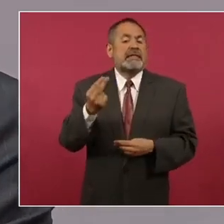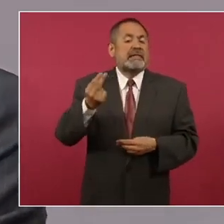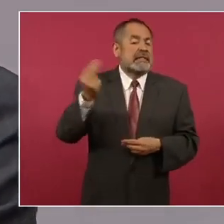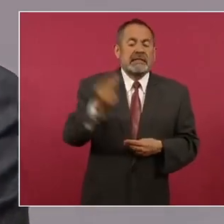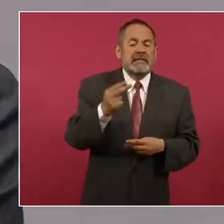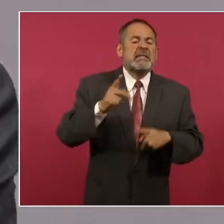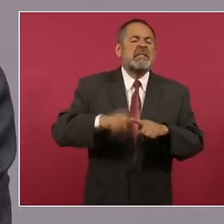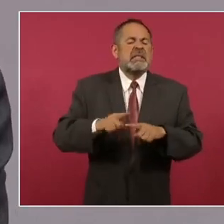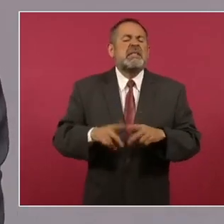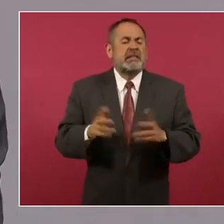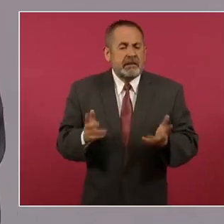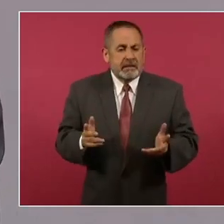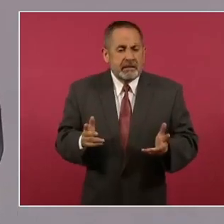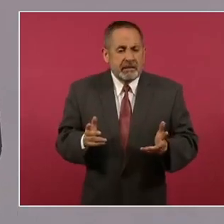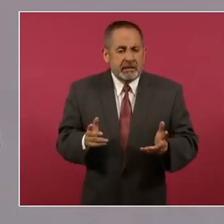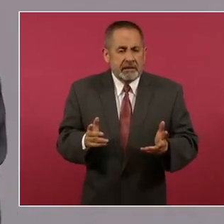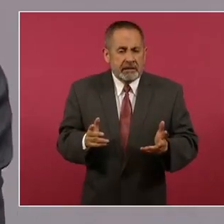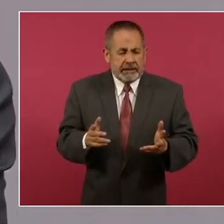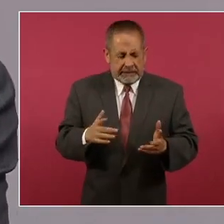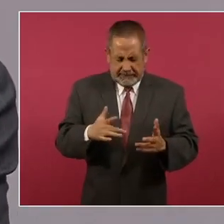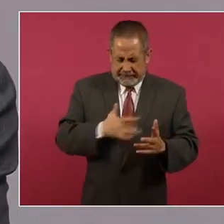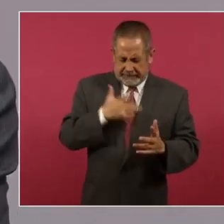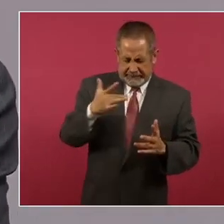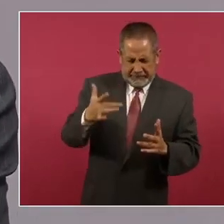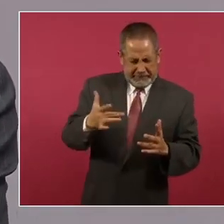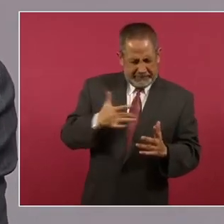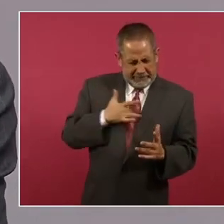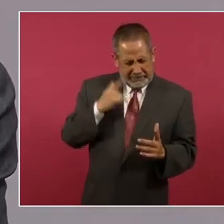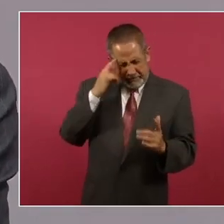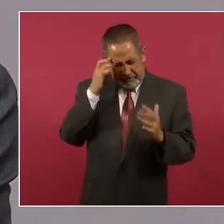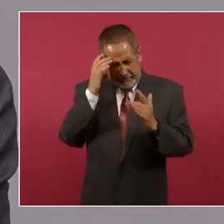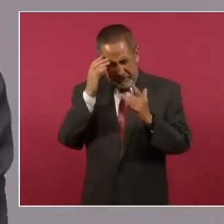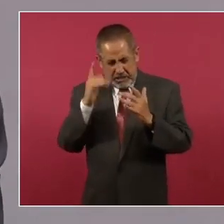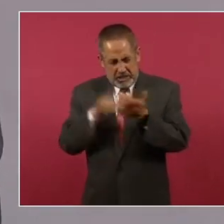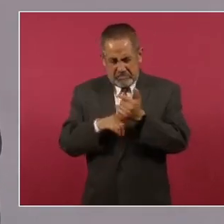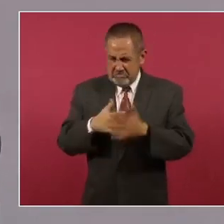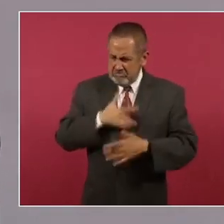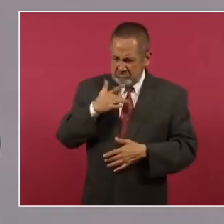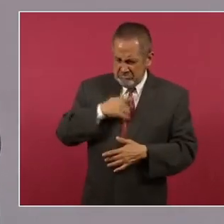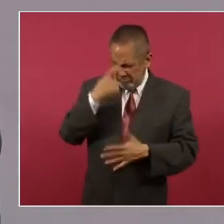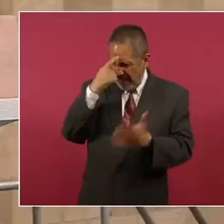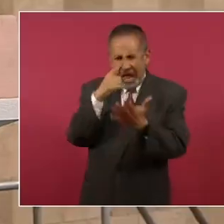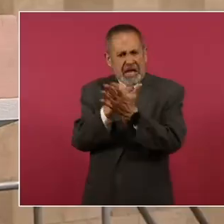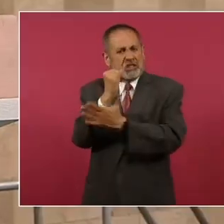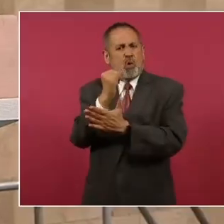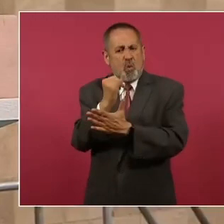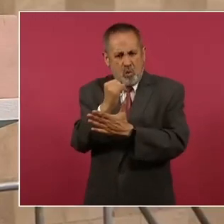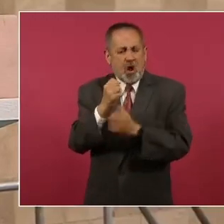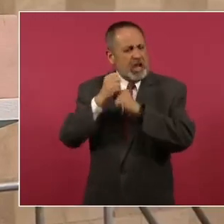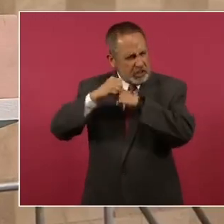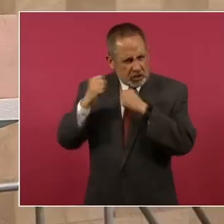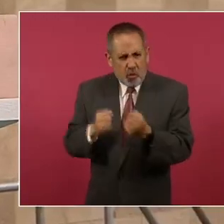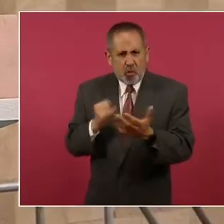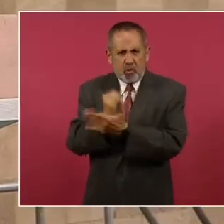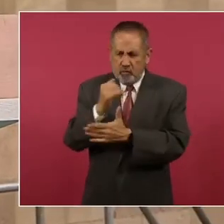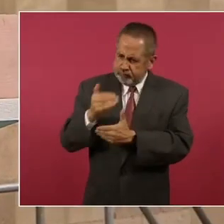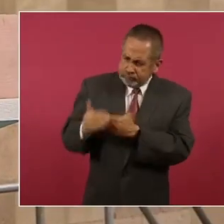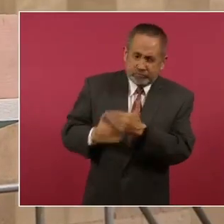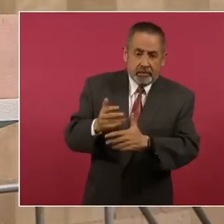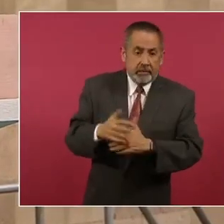necesita de mística y de convicciones. Los